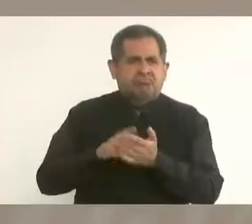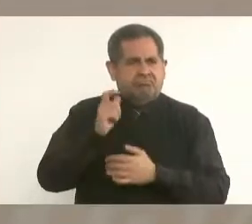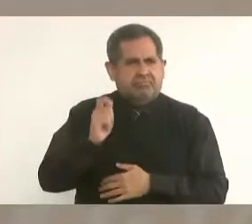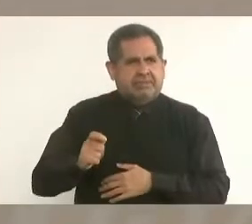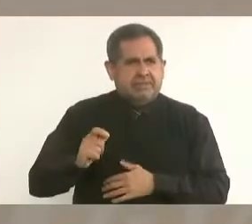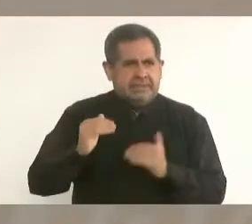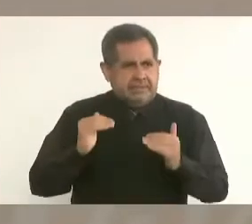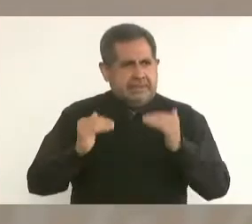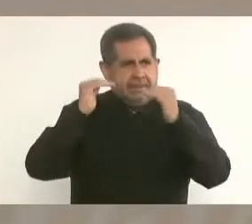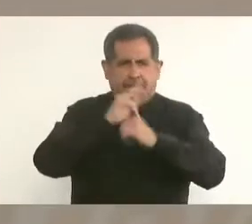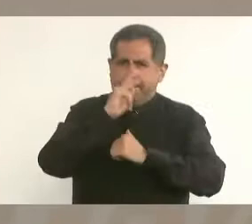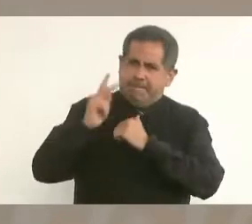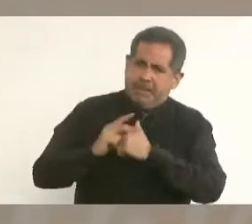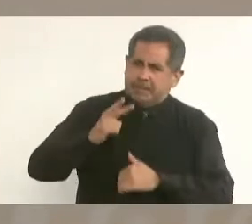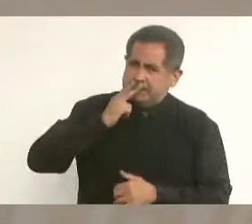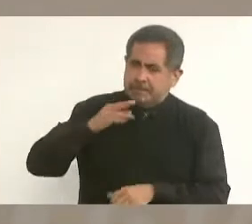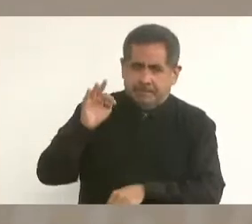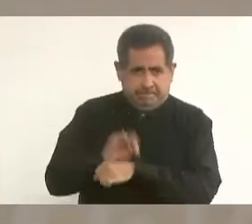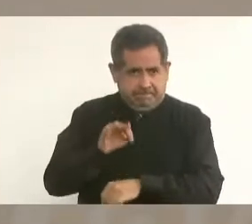de nuestro país.